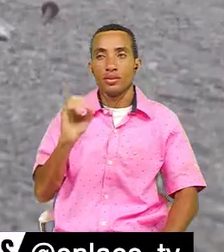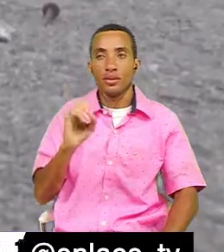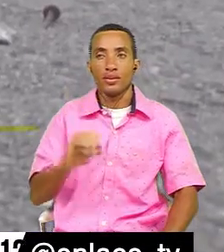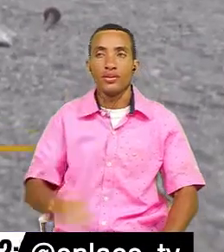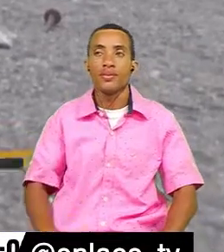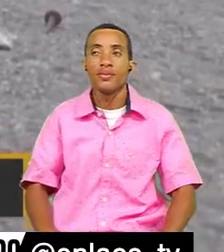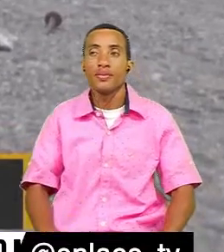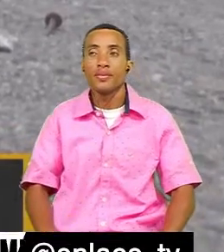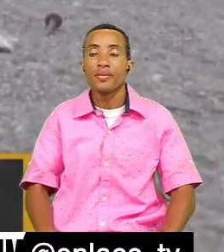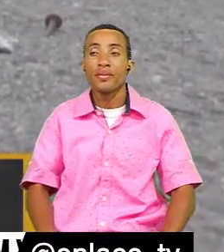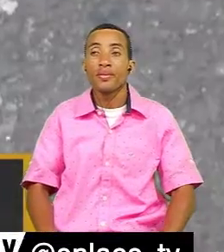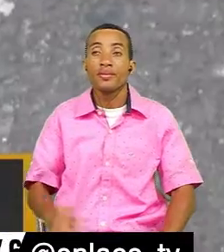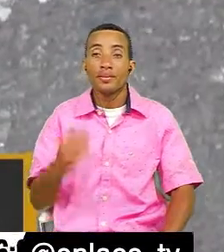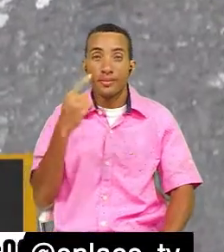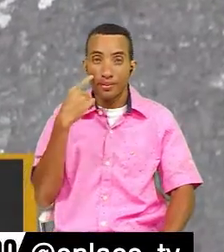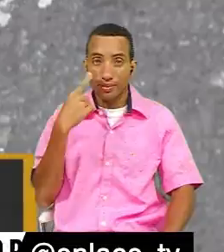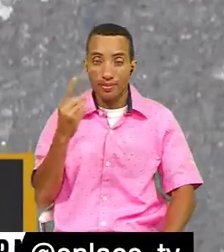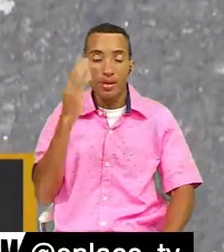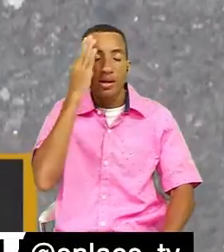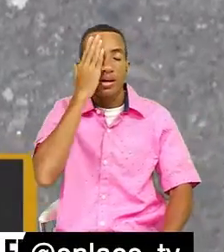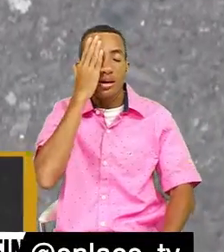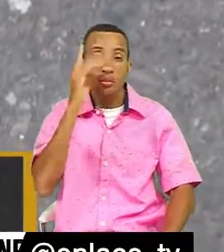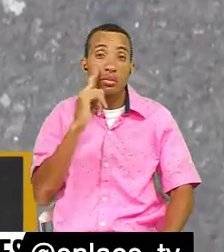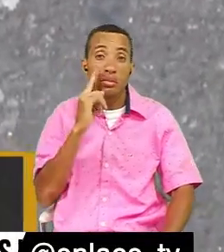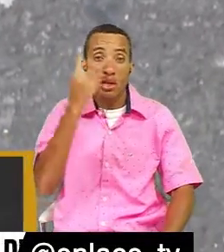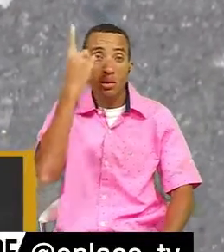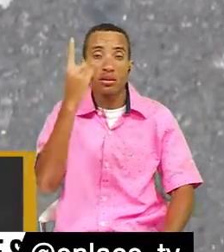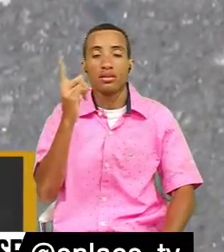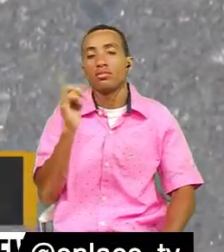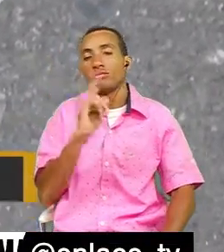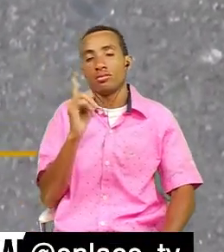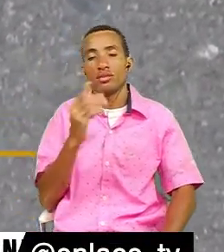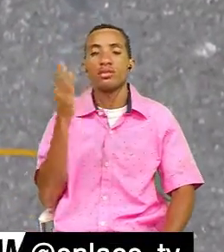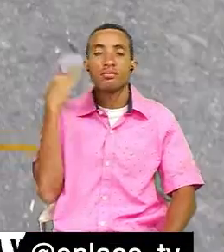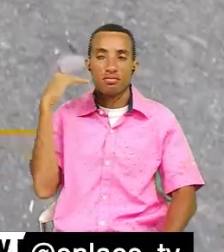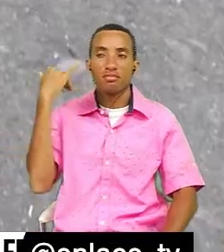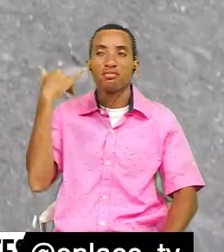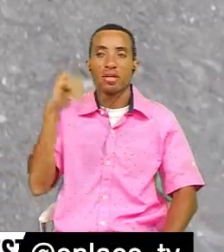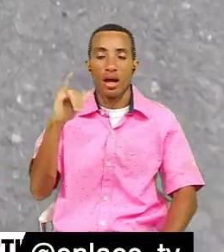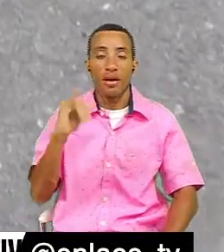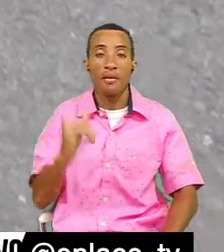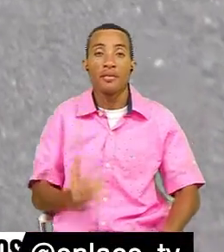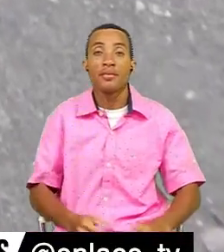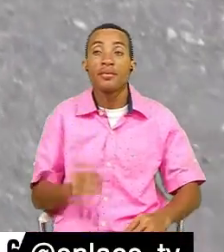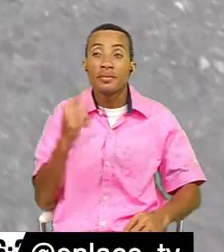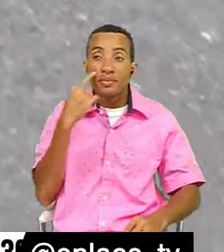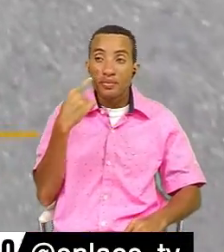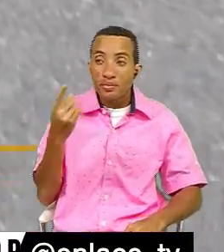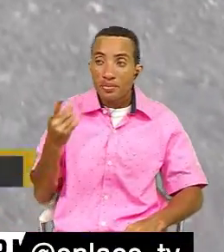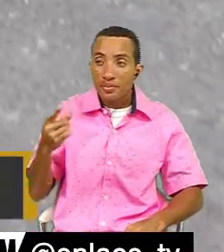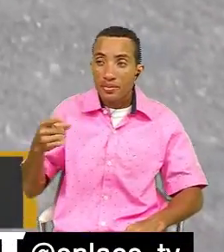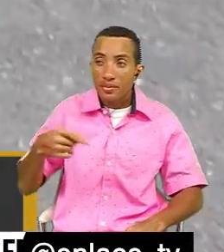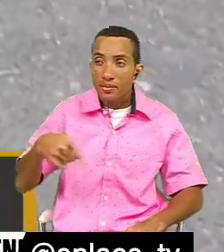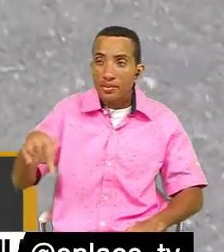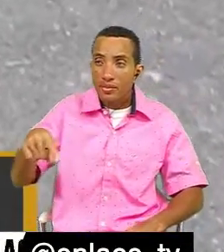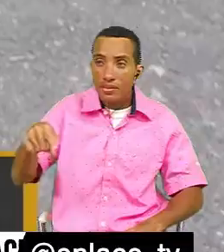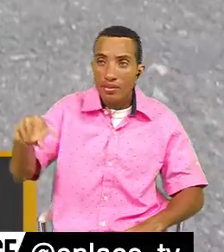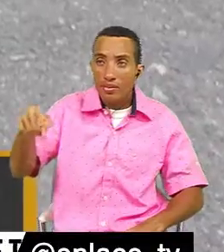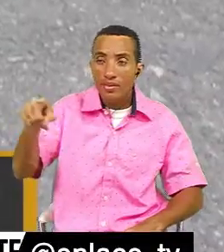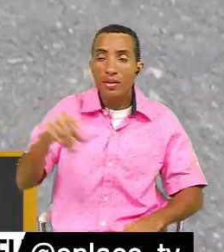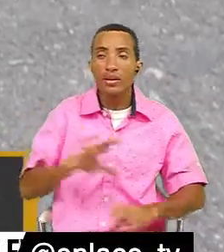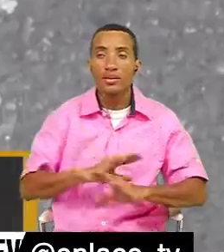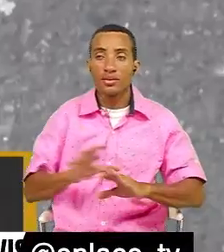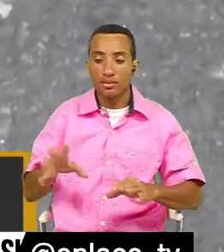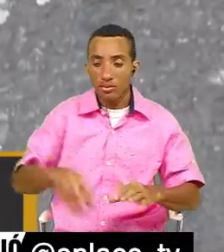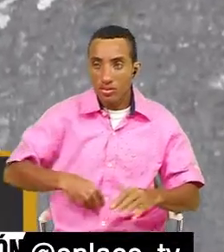Aunque según los transportadores informales no es la primera vez que sucede, esta mañana se sorprendieron al ver esta cantidad de tachuelas tiradas